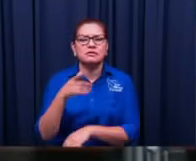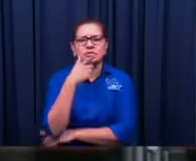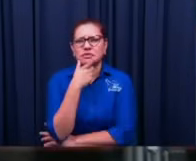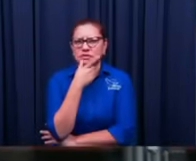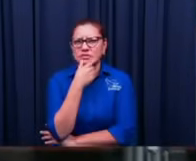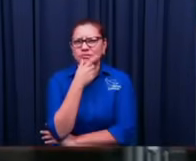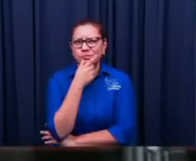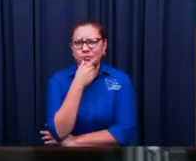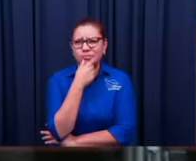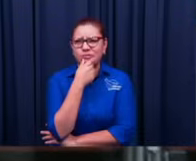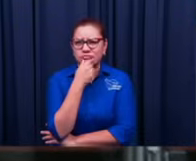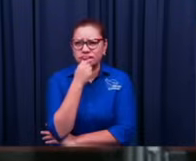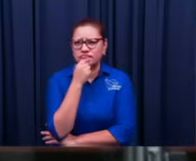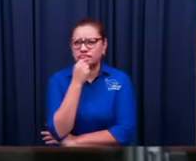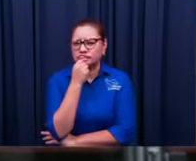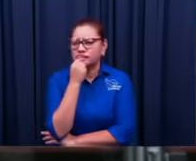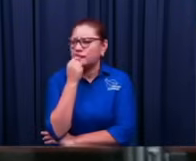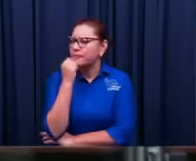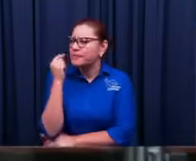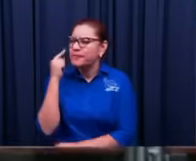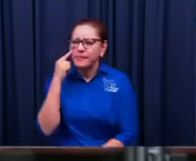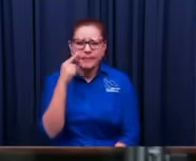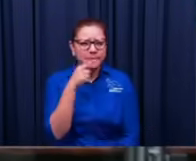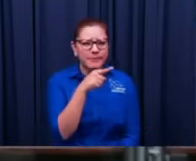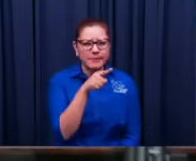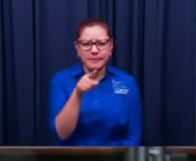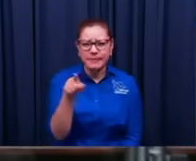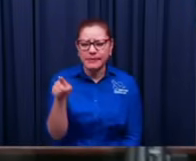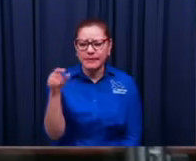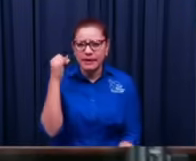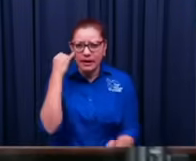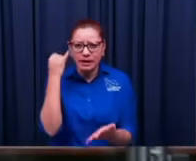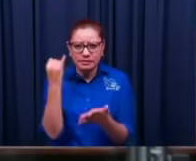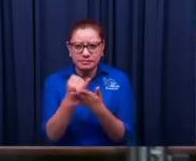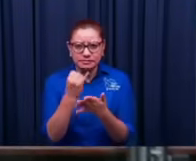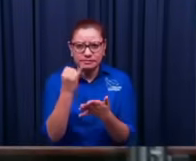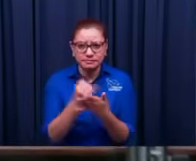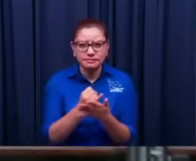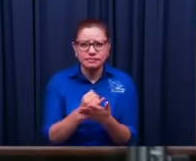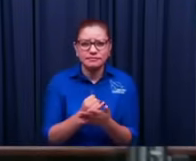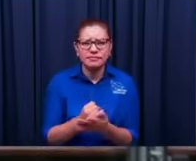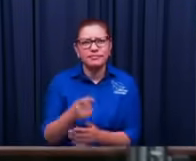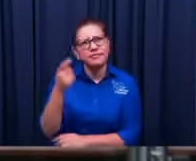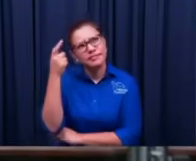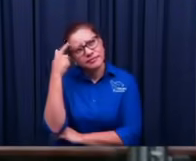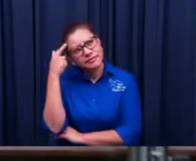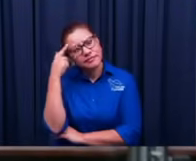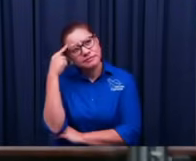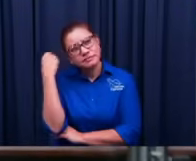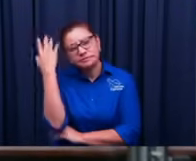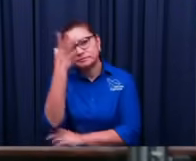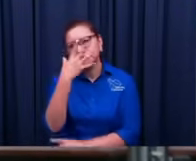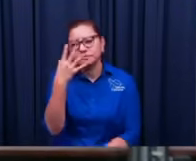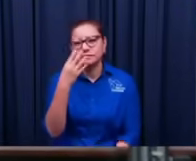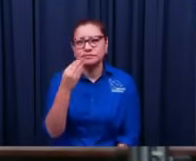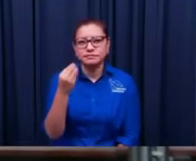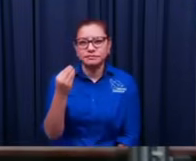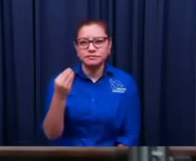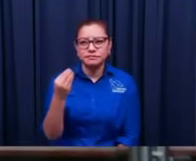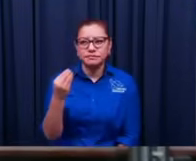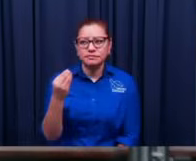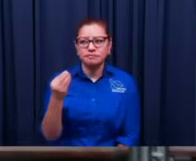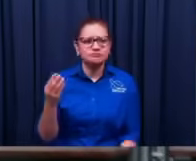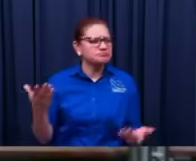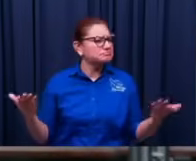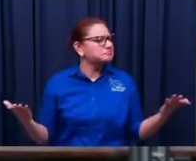Entonces ahí tiene que empezar a entrar una especie de razonamiento espiritual. Es decir,